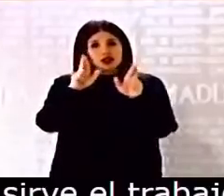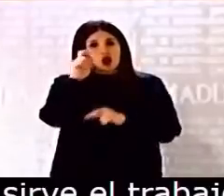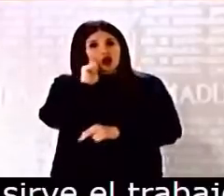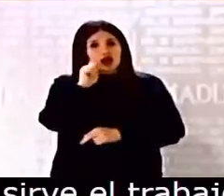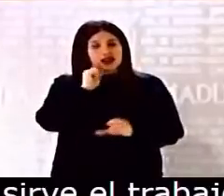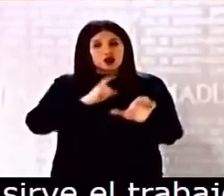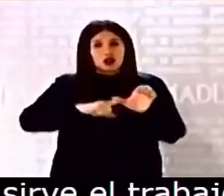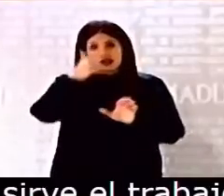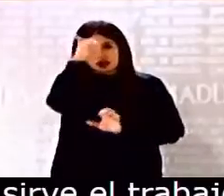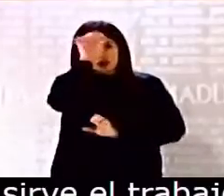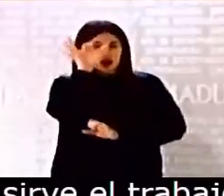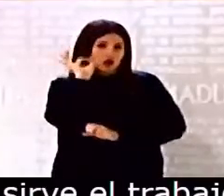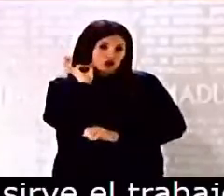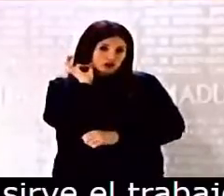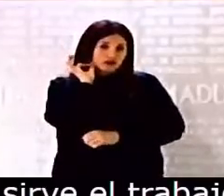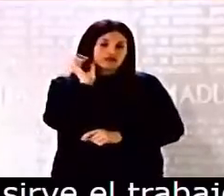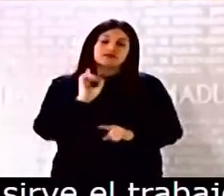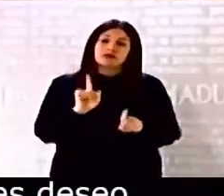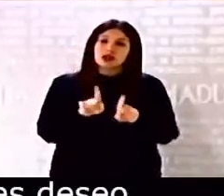y extremeñas,